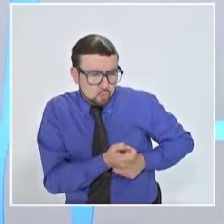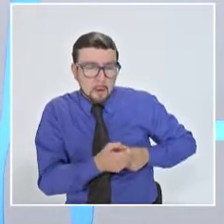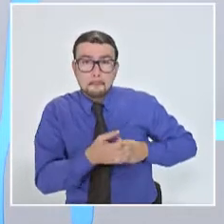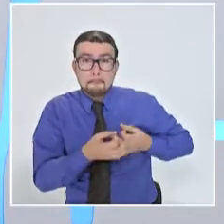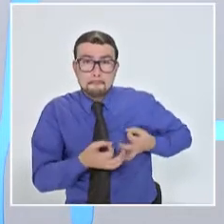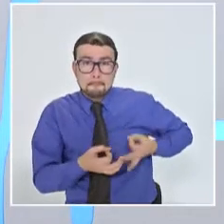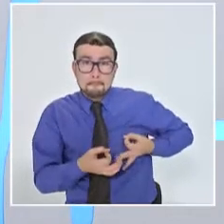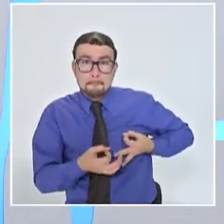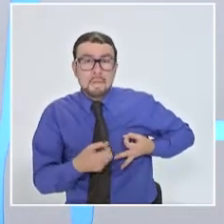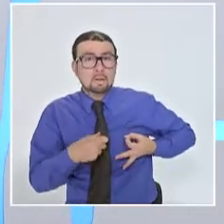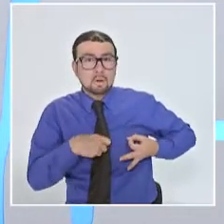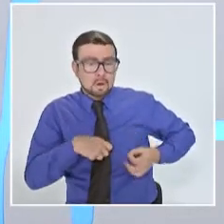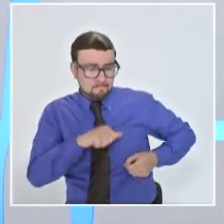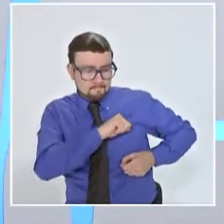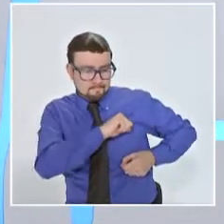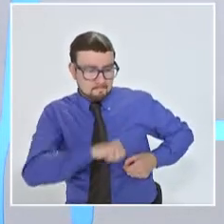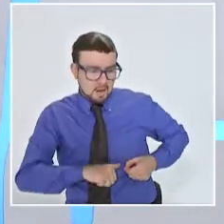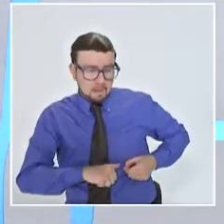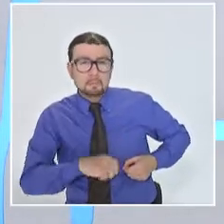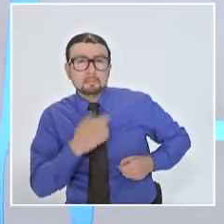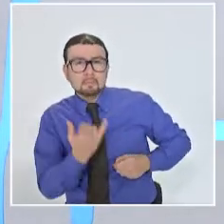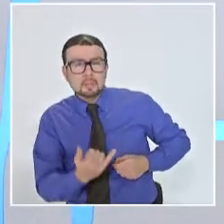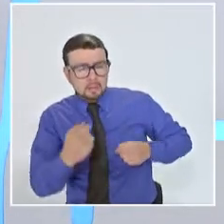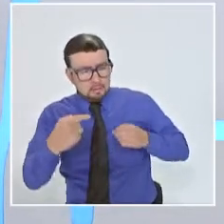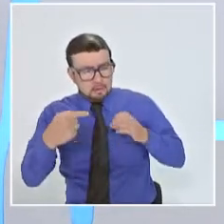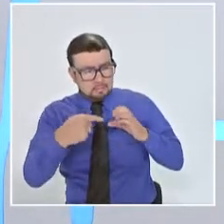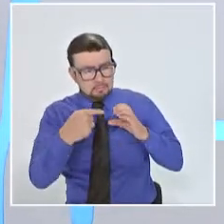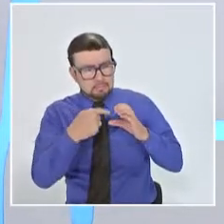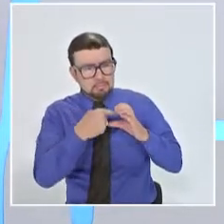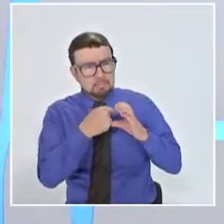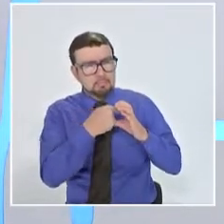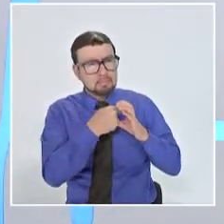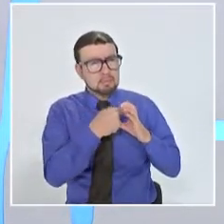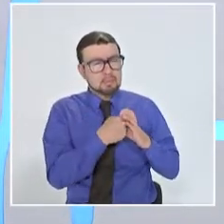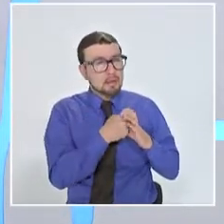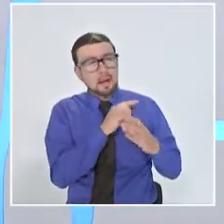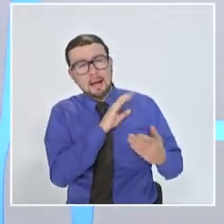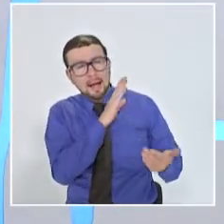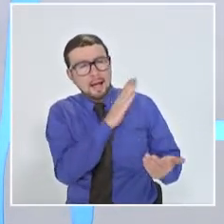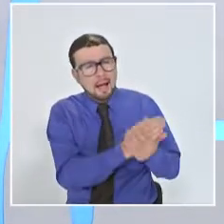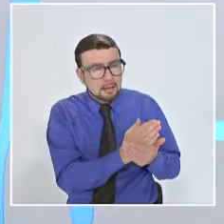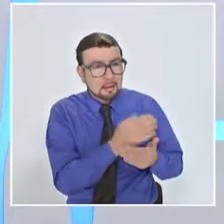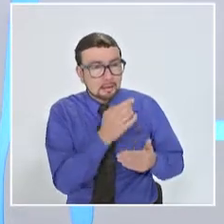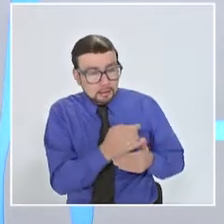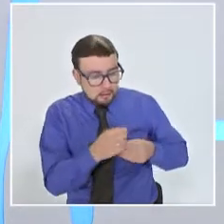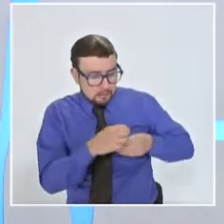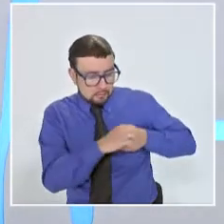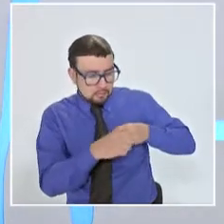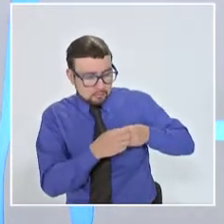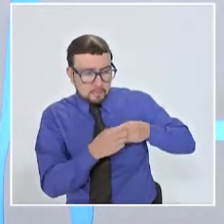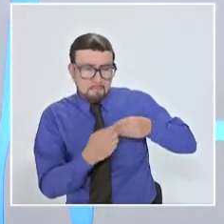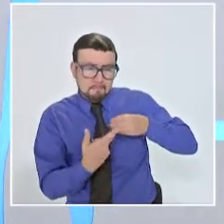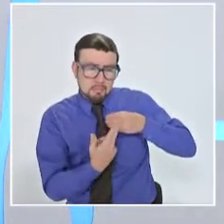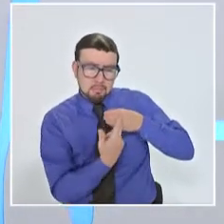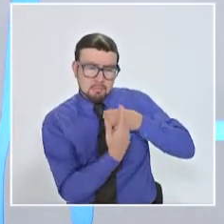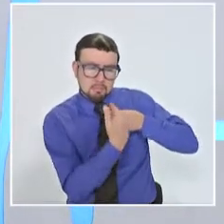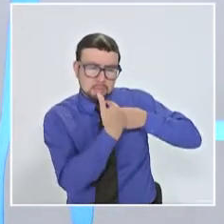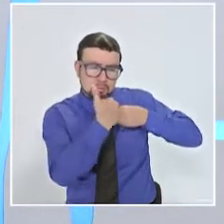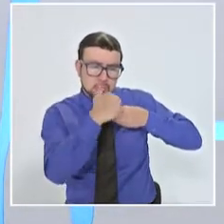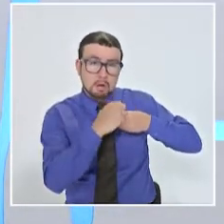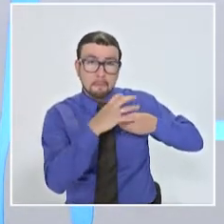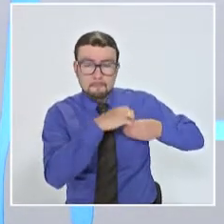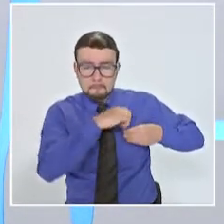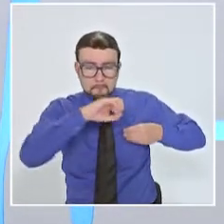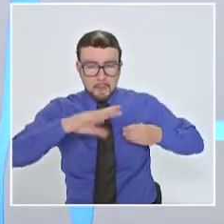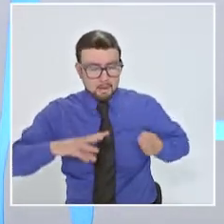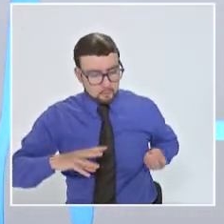una incisión periareolar, tallo un túnel subdérmico hasta llegar a la masa, retiro el fibroadenoma y